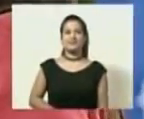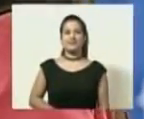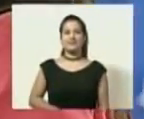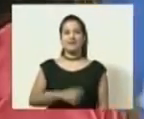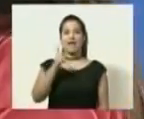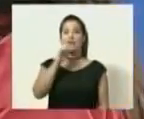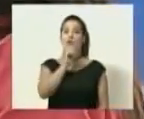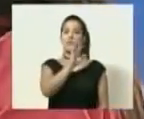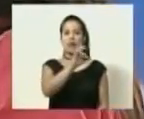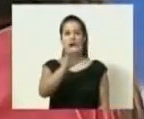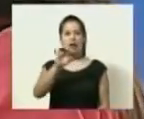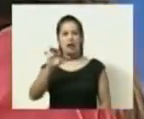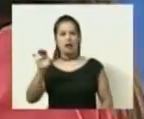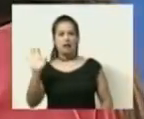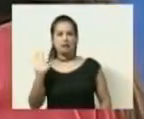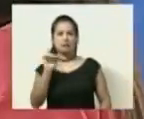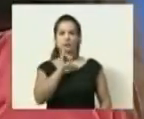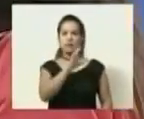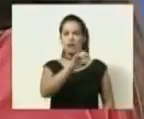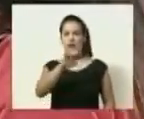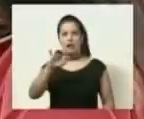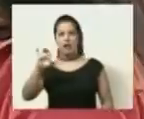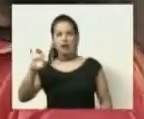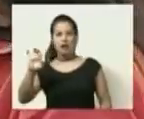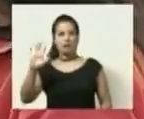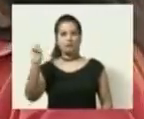Hans-Lisbert, primera vez que veo ese nombre.